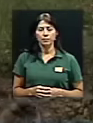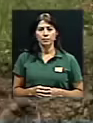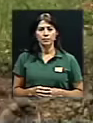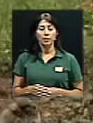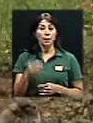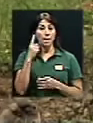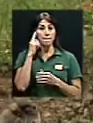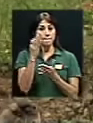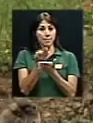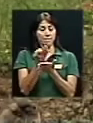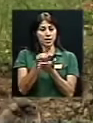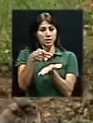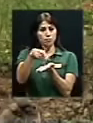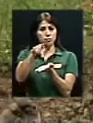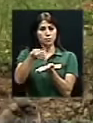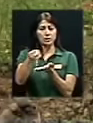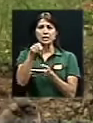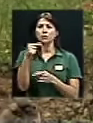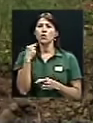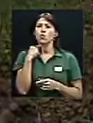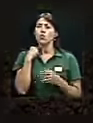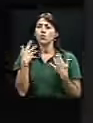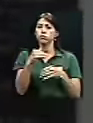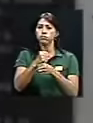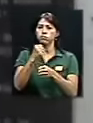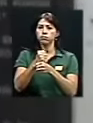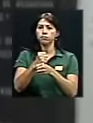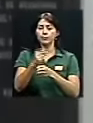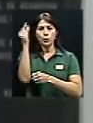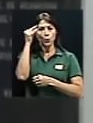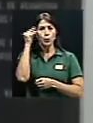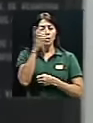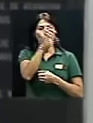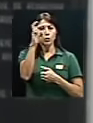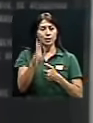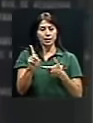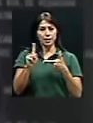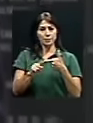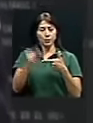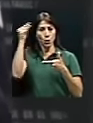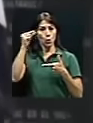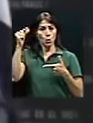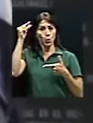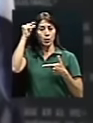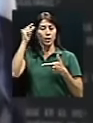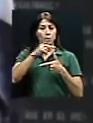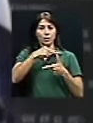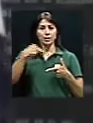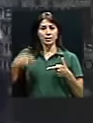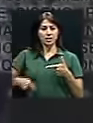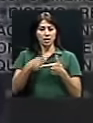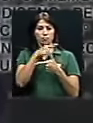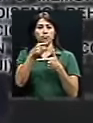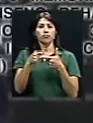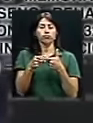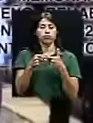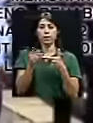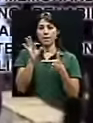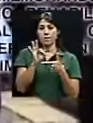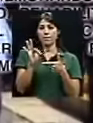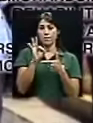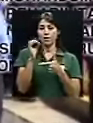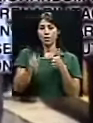Para financiar esta costosa obra, el gobierno de Costa Rica y el gobierno de la República Popular de China suscribieron en febrero